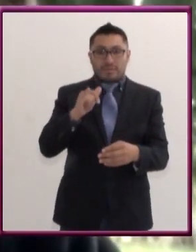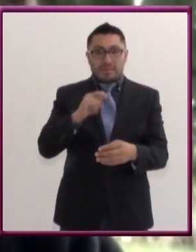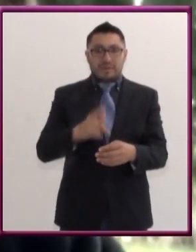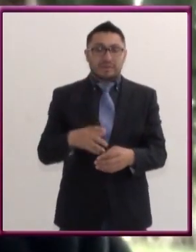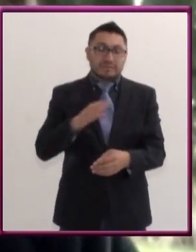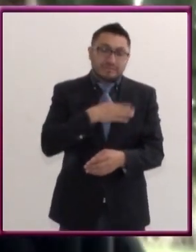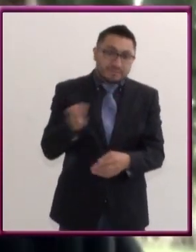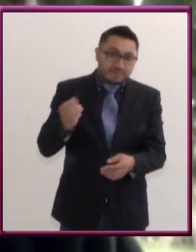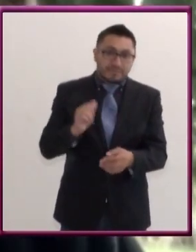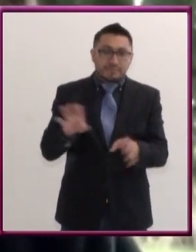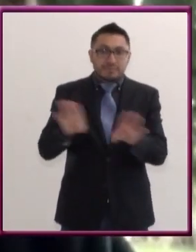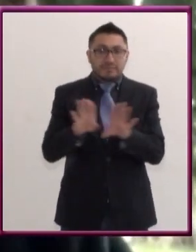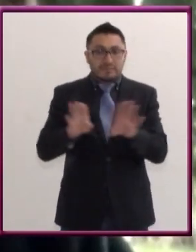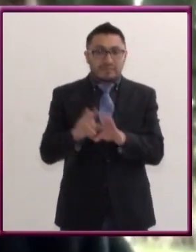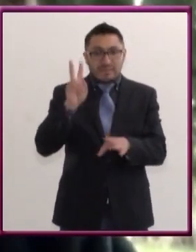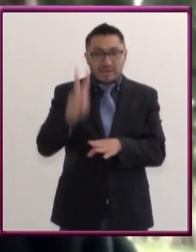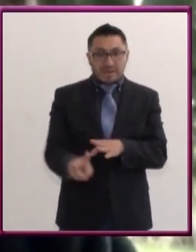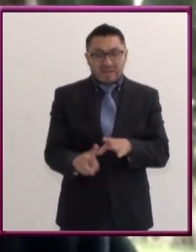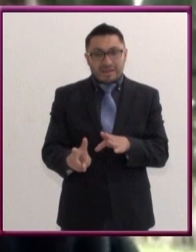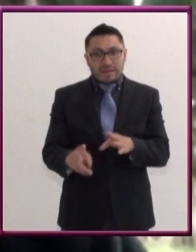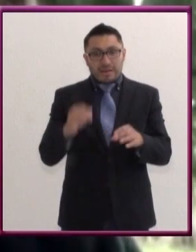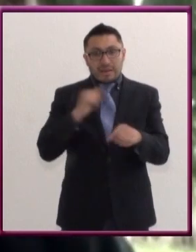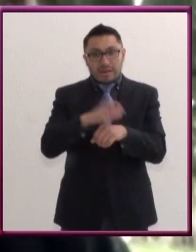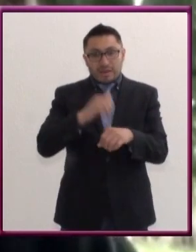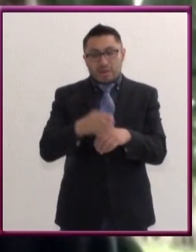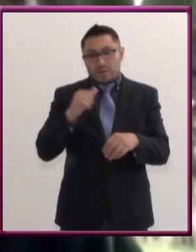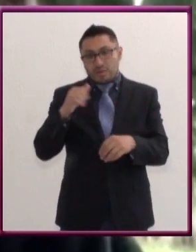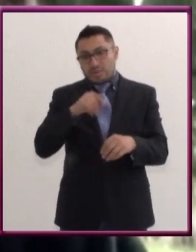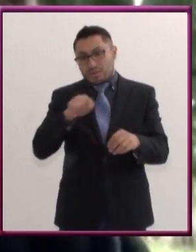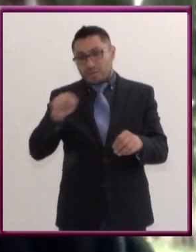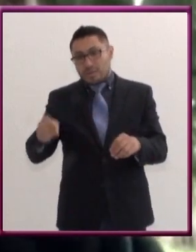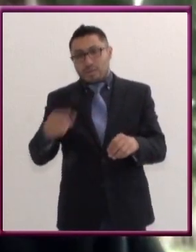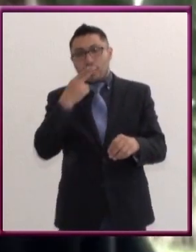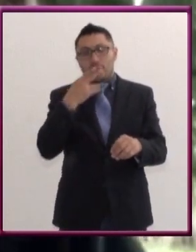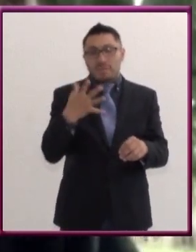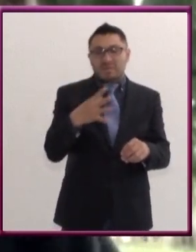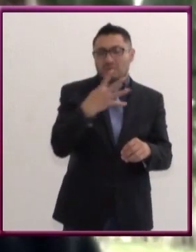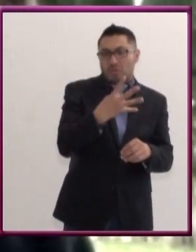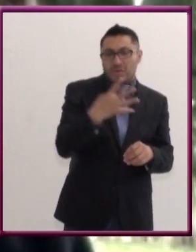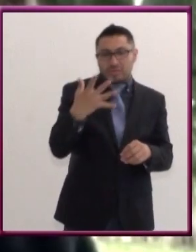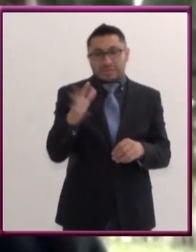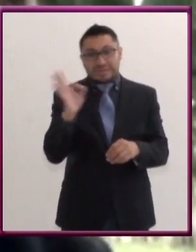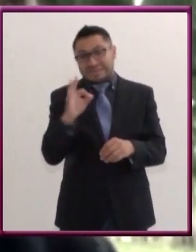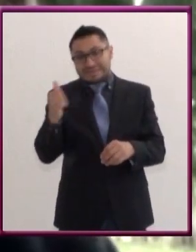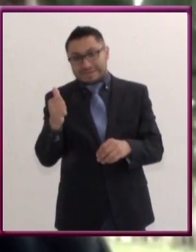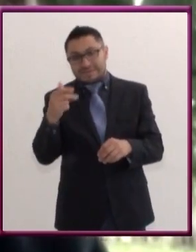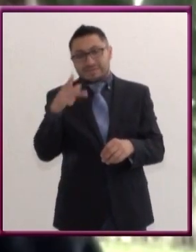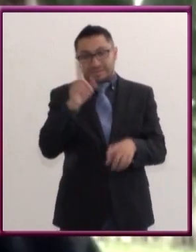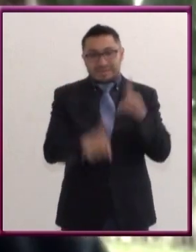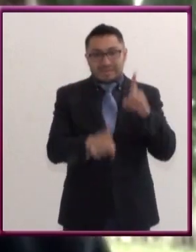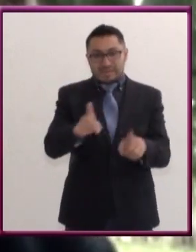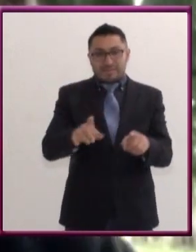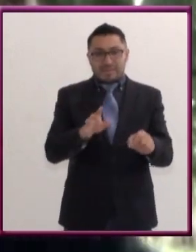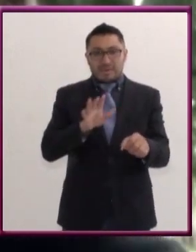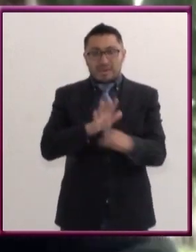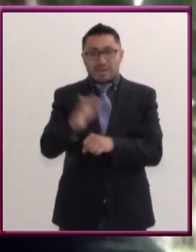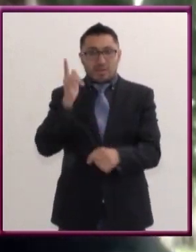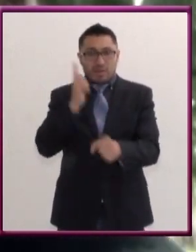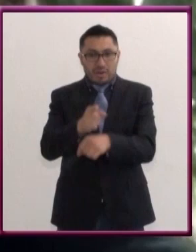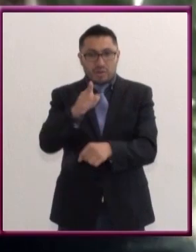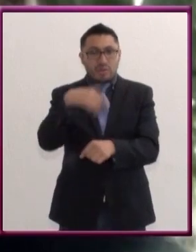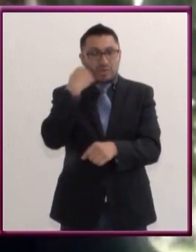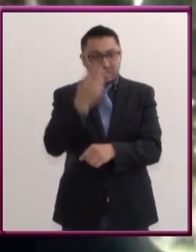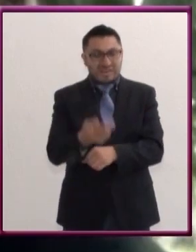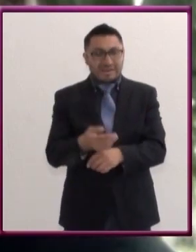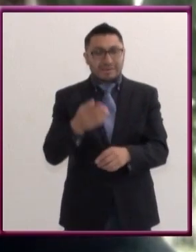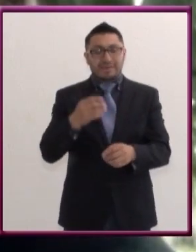pi. Y bueno, realmente el número de cifras que utilizamos son 4, 5, quizás 6, dependiendo del tiempo de cálculo que